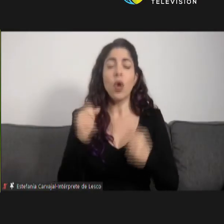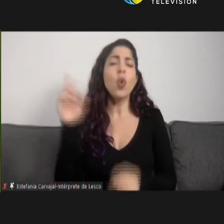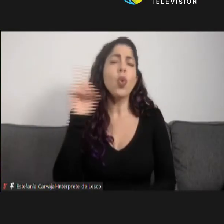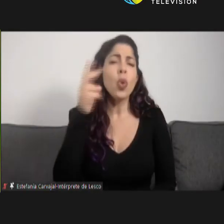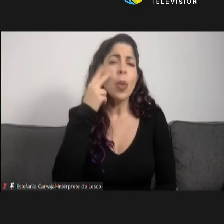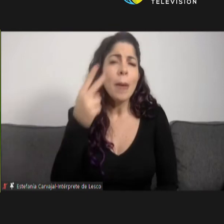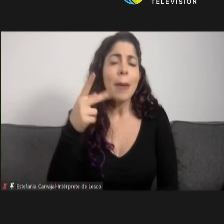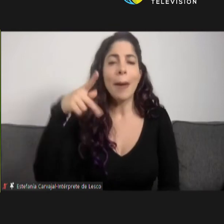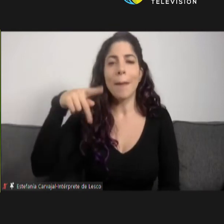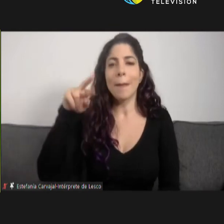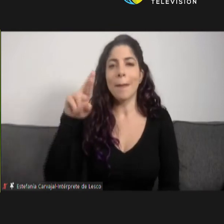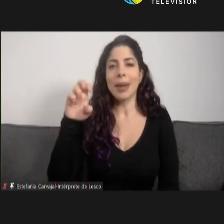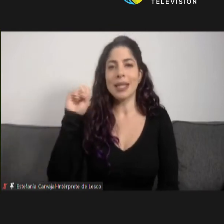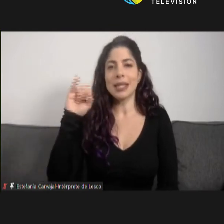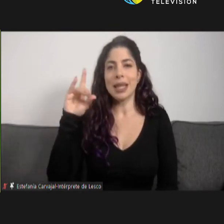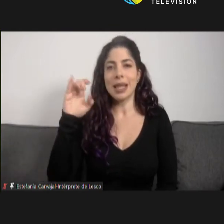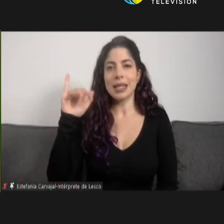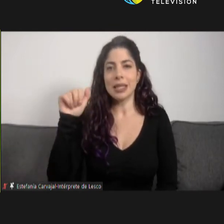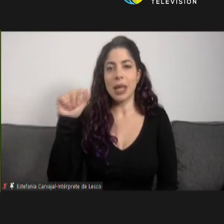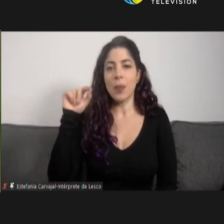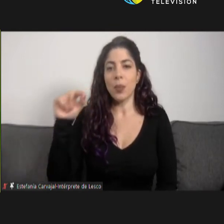sitio